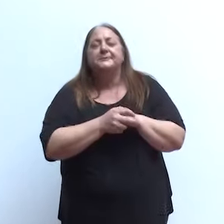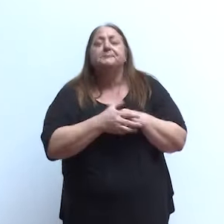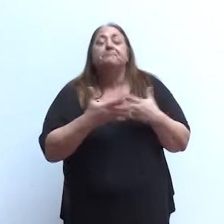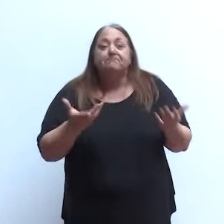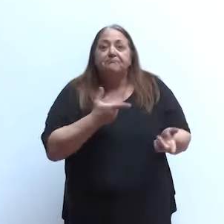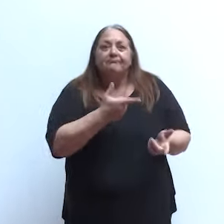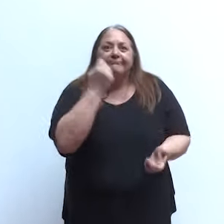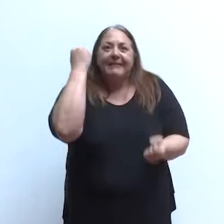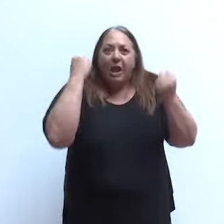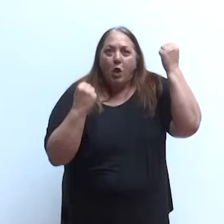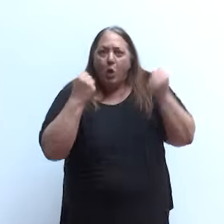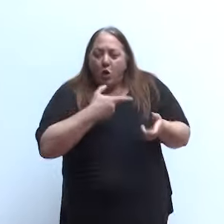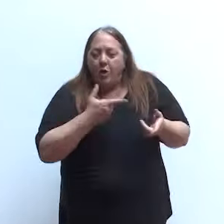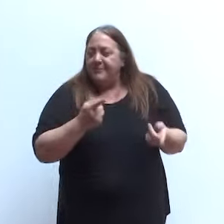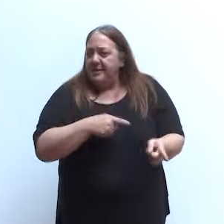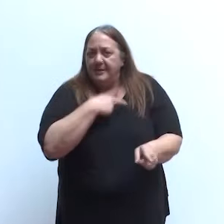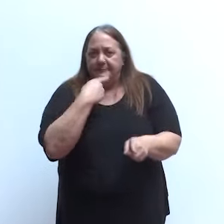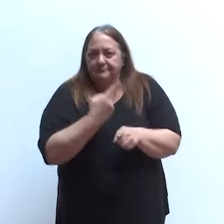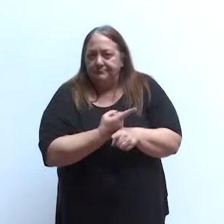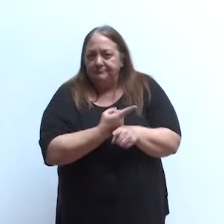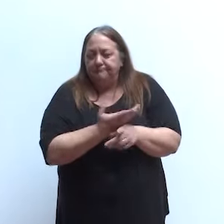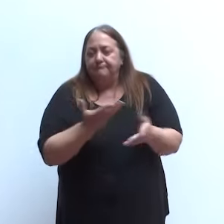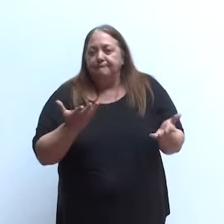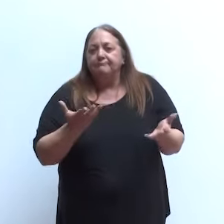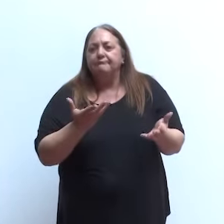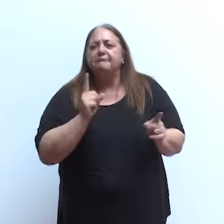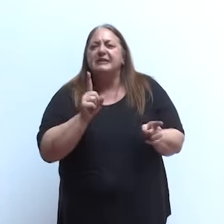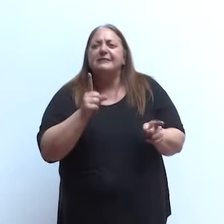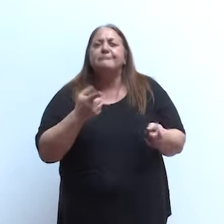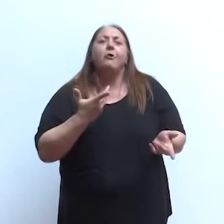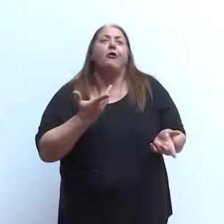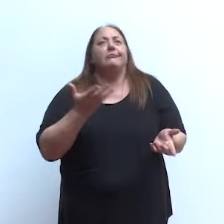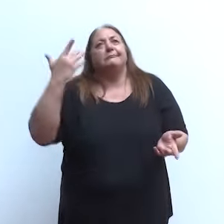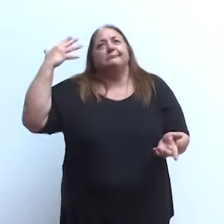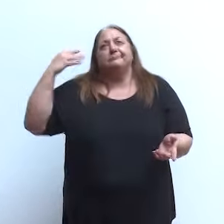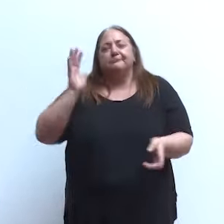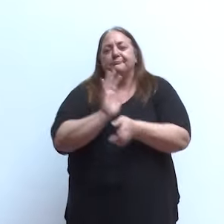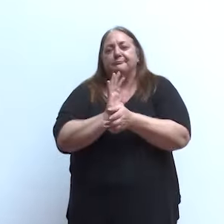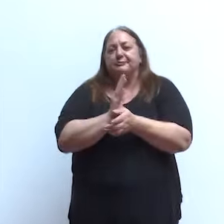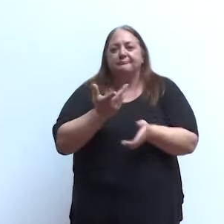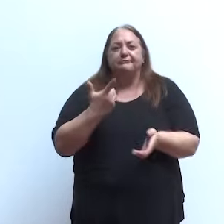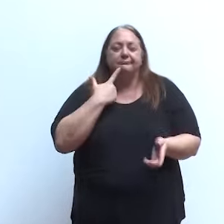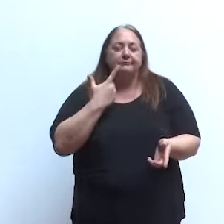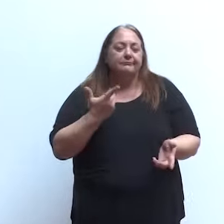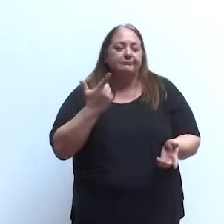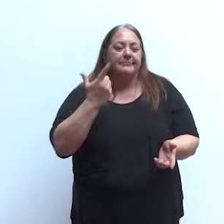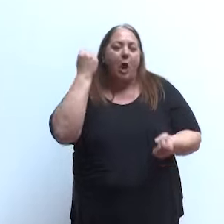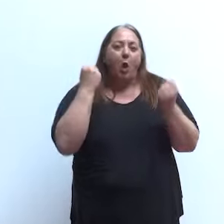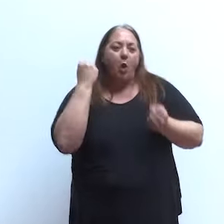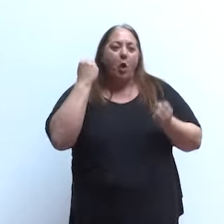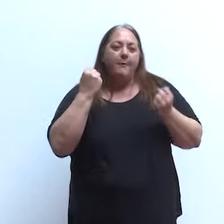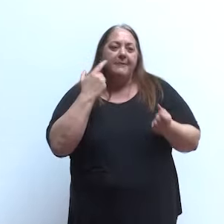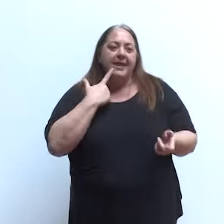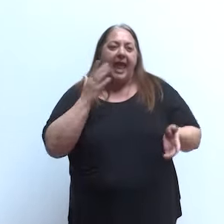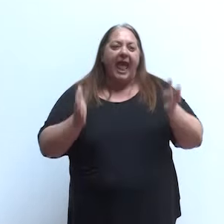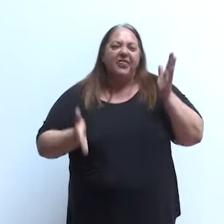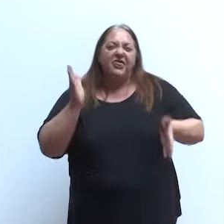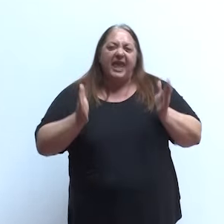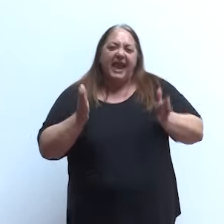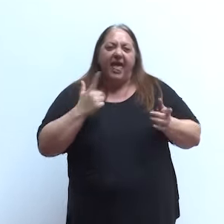pudo desandar en la llamada década ganada tampoco se pudo se supo o se quiso desandar no sé un